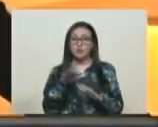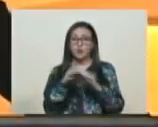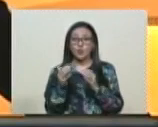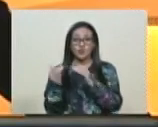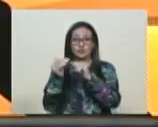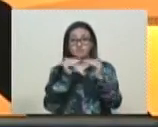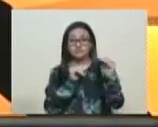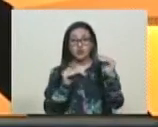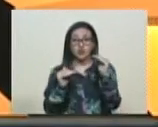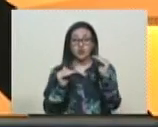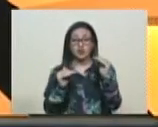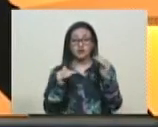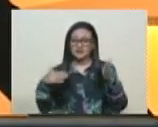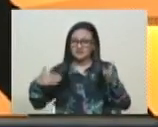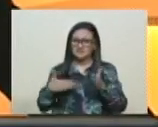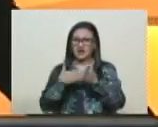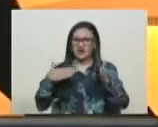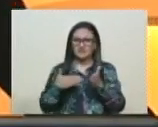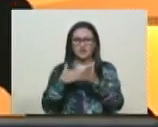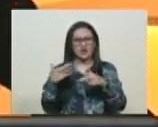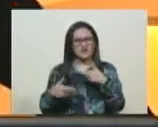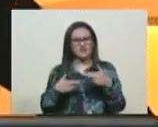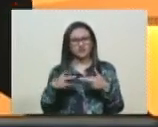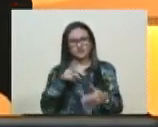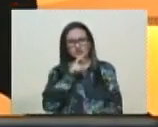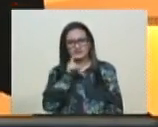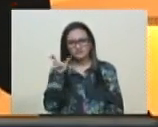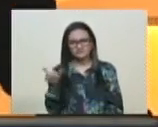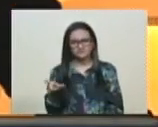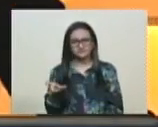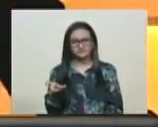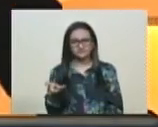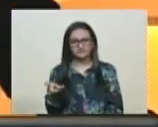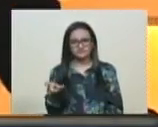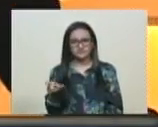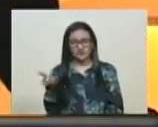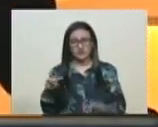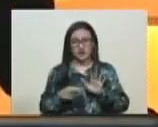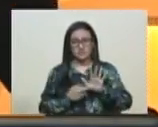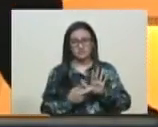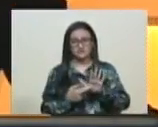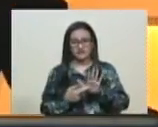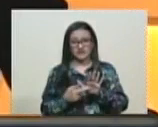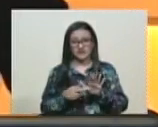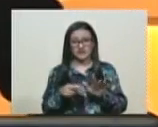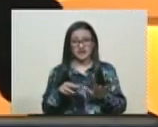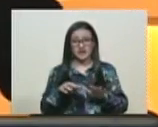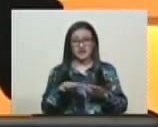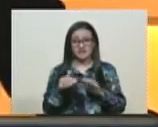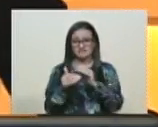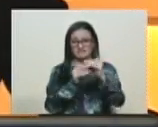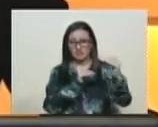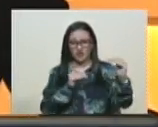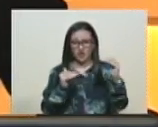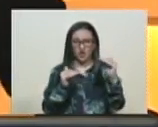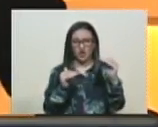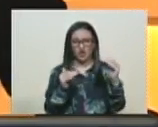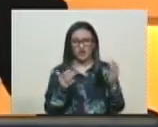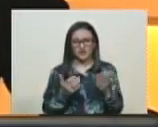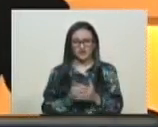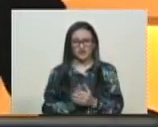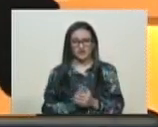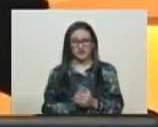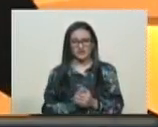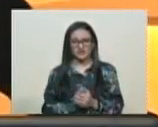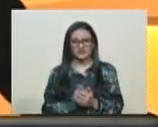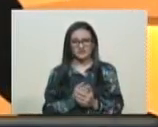atacan a la revolución bolivariana son los más eximes representantes del mundo desigual, del mundo reproductor,